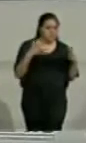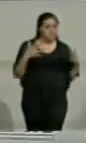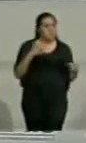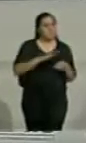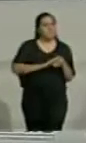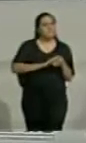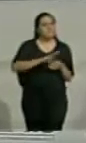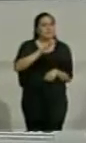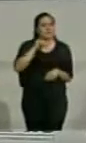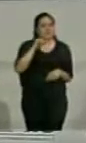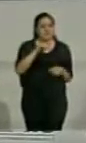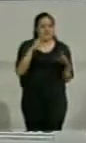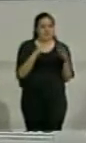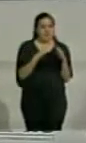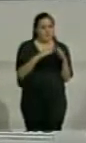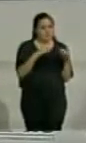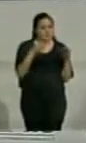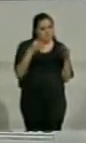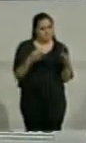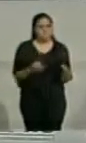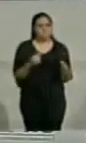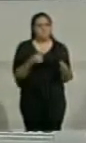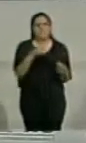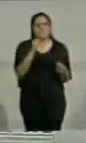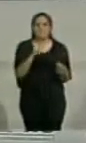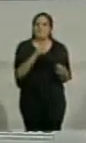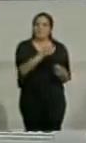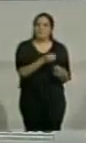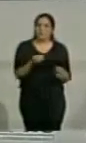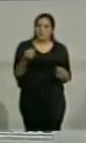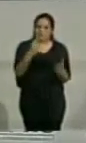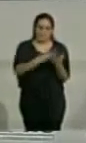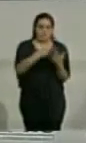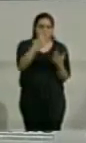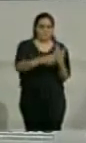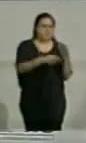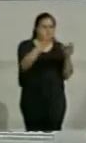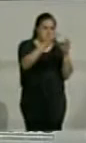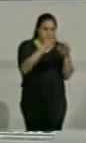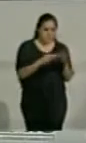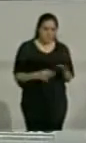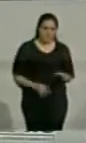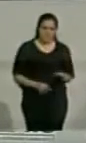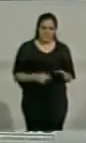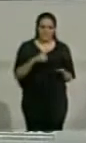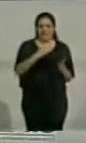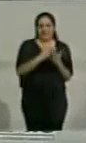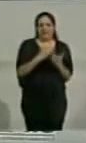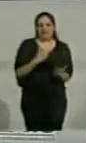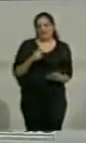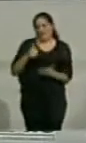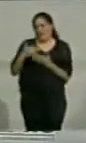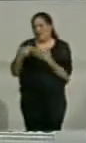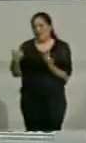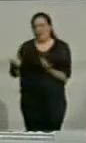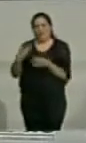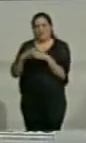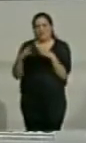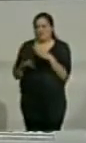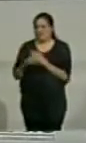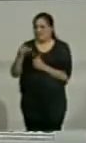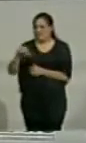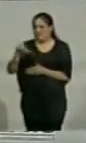vivienda sustentable, pero también ordenada y bien planeada, para evitar que sucedan cosas como las que hoy tenemos, una